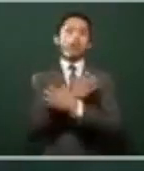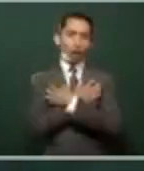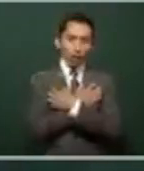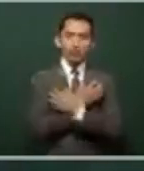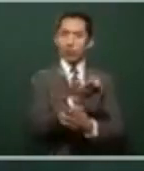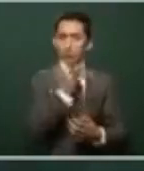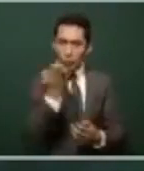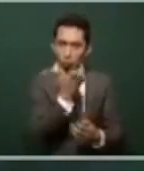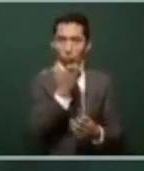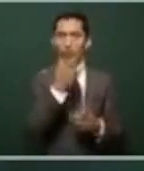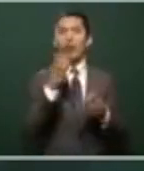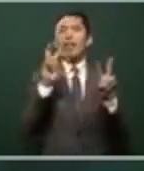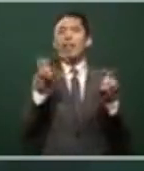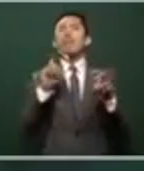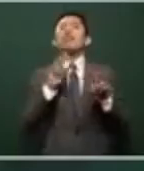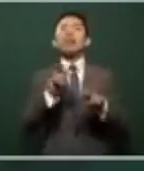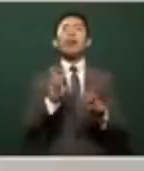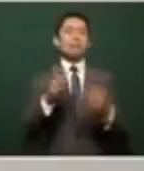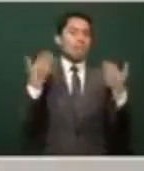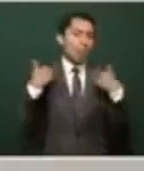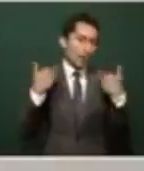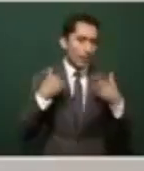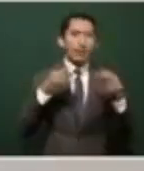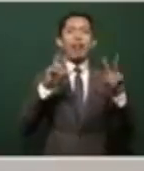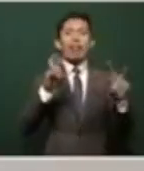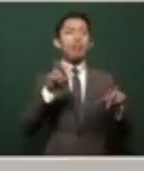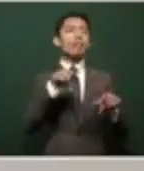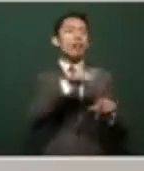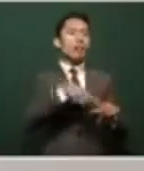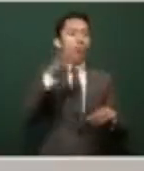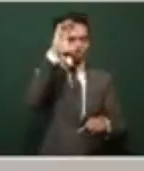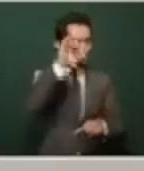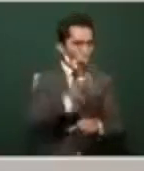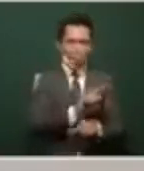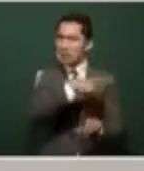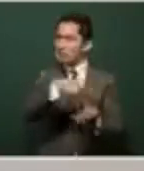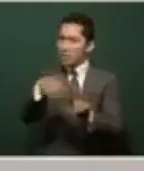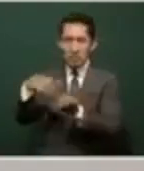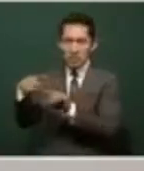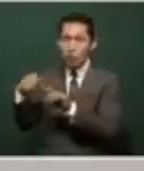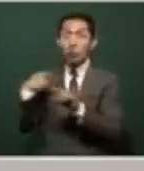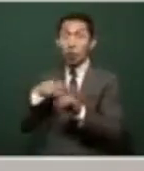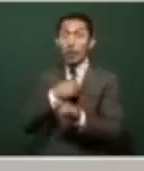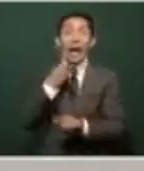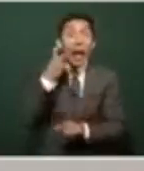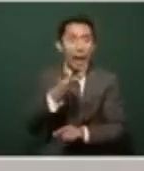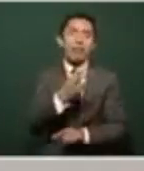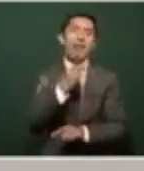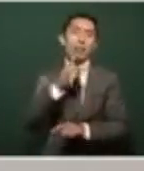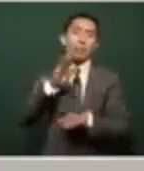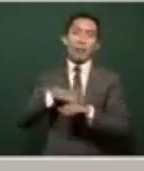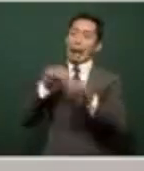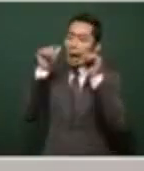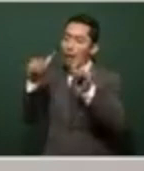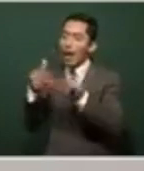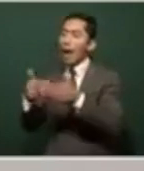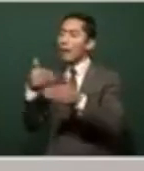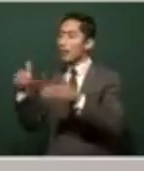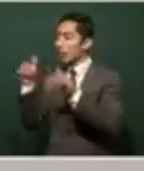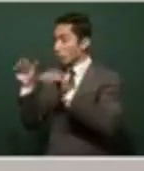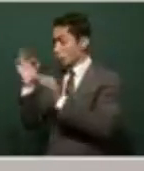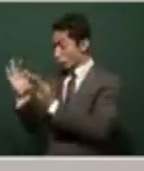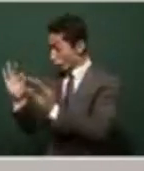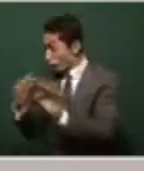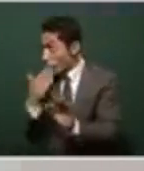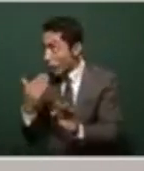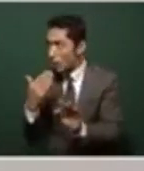esparcimiento, atender las necesidades en materia de cultura, en fin, creo que es multifactorial el asunto. Sería muy